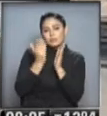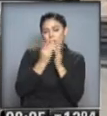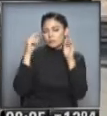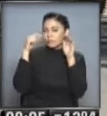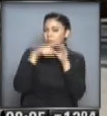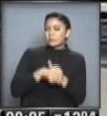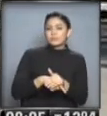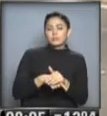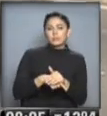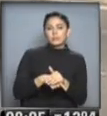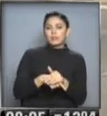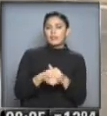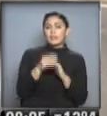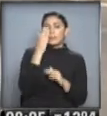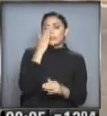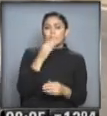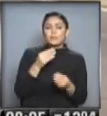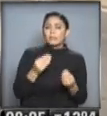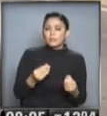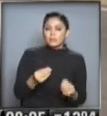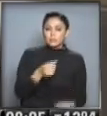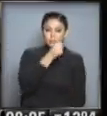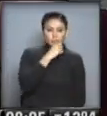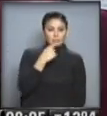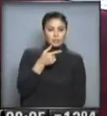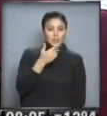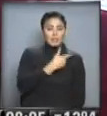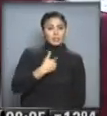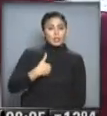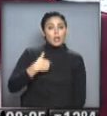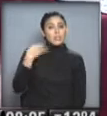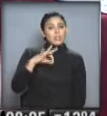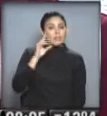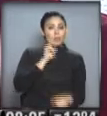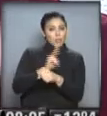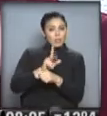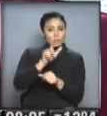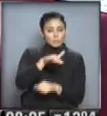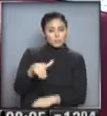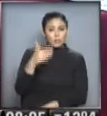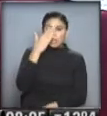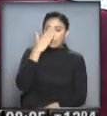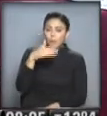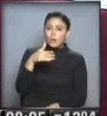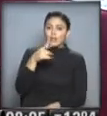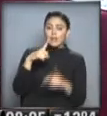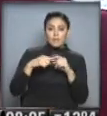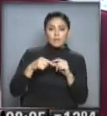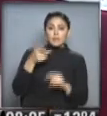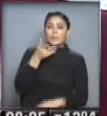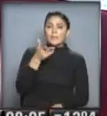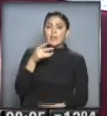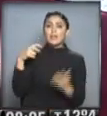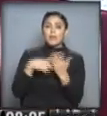si... ¿Qué fue? El Estado tiene que proteger a la víctima. Le vamos a pedir en el día de la fecha al fiscal que